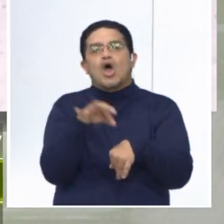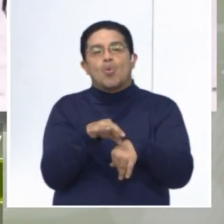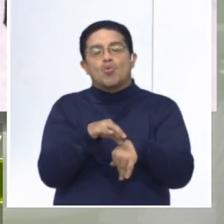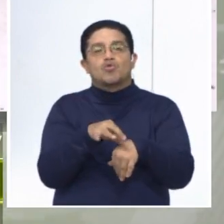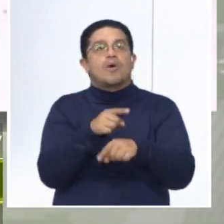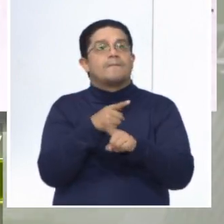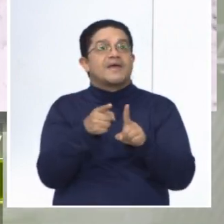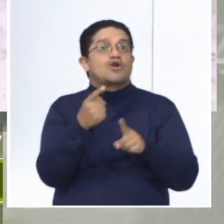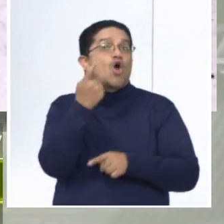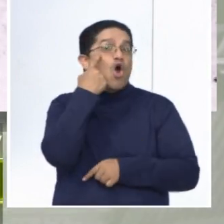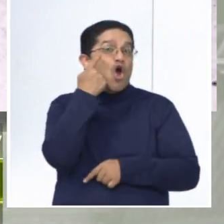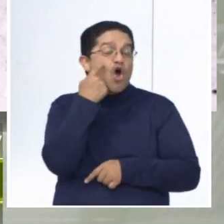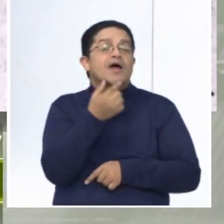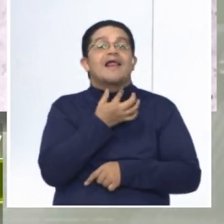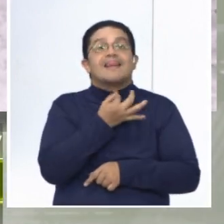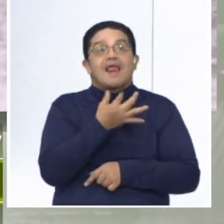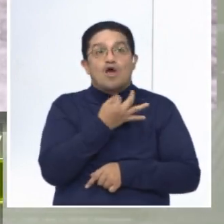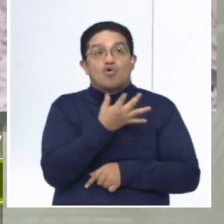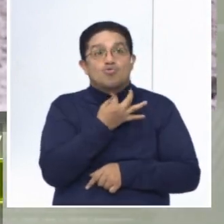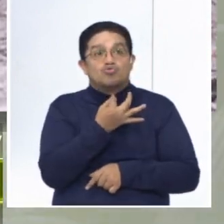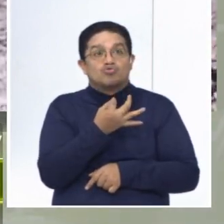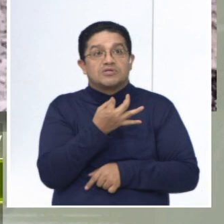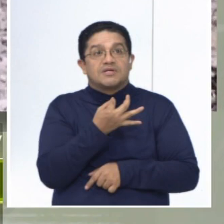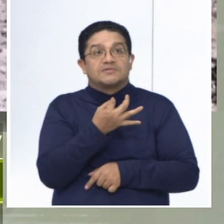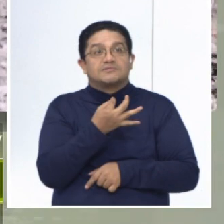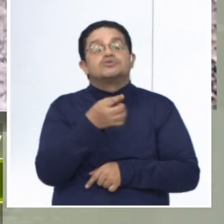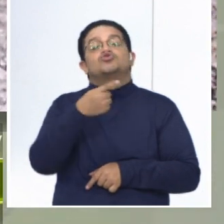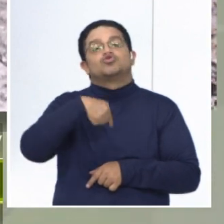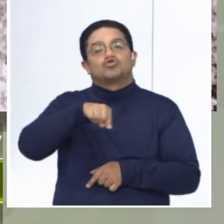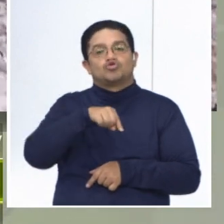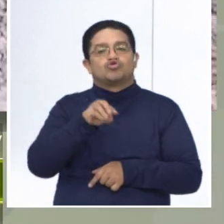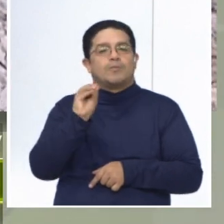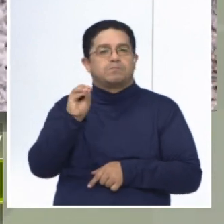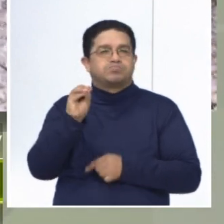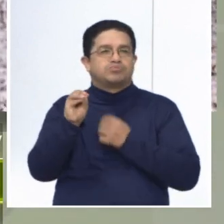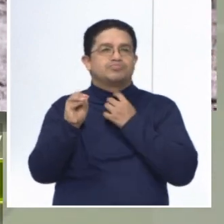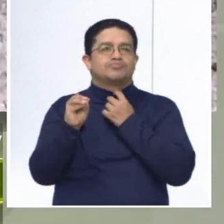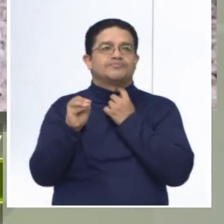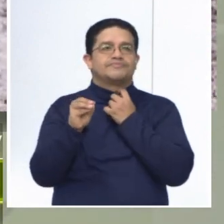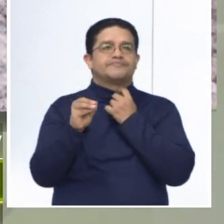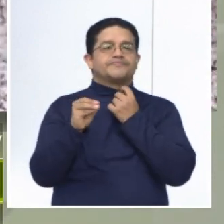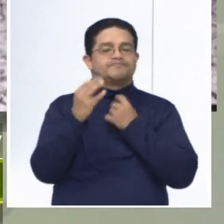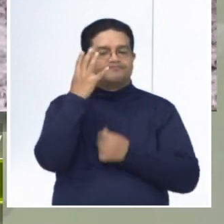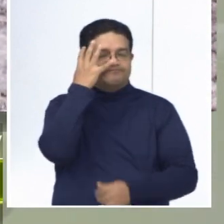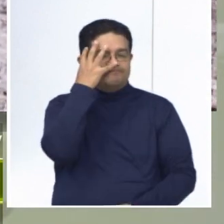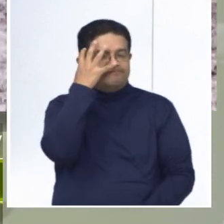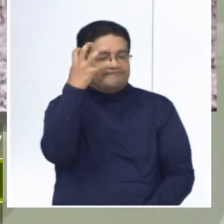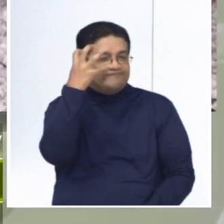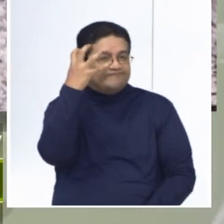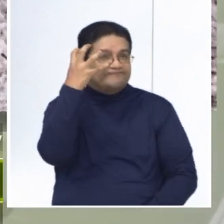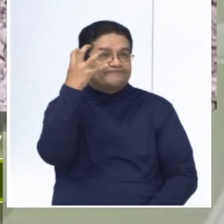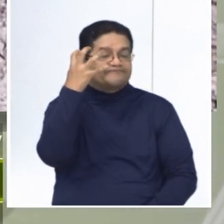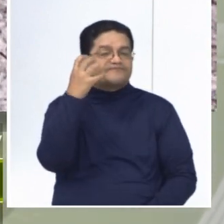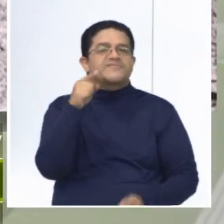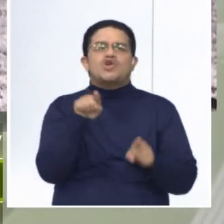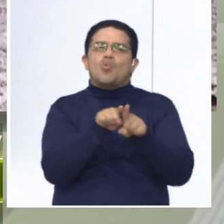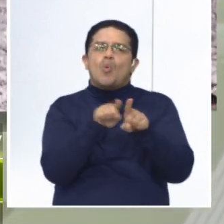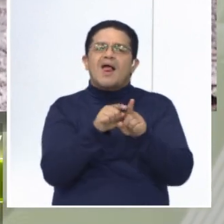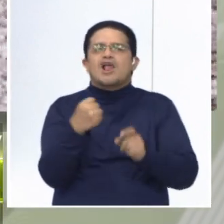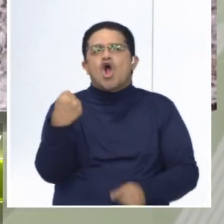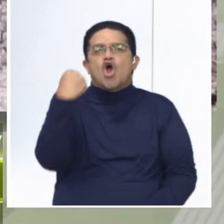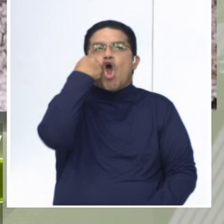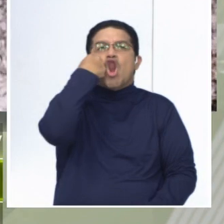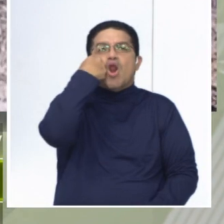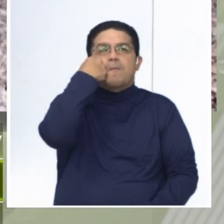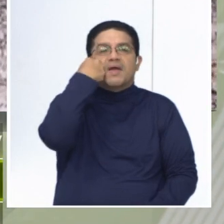le encanta, eso es un signo que nosotros llamamos signo de Romaña, ¿verdad? Que amanece el ojo como si fue que le dieron un golpe a la persona, al niño,